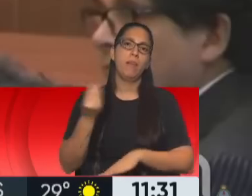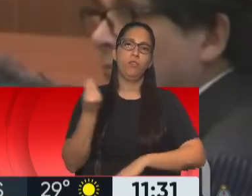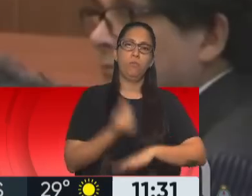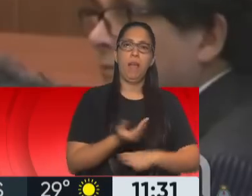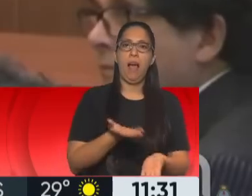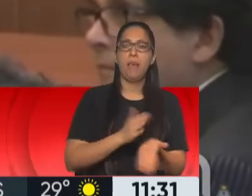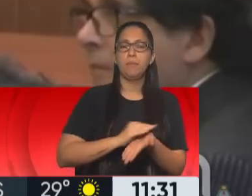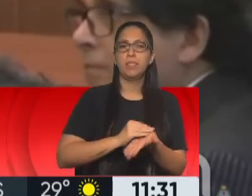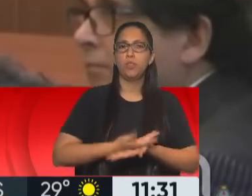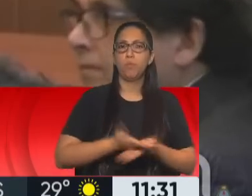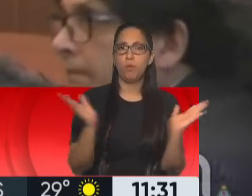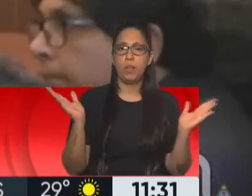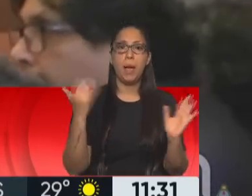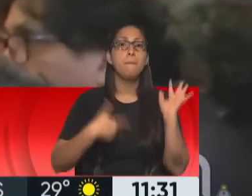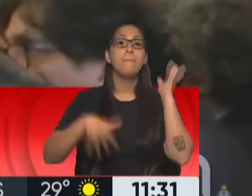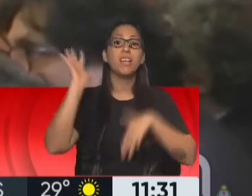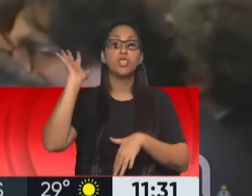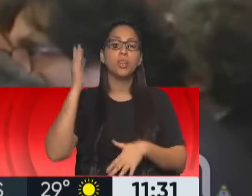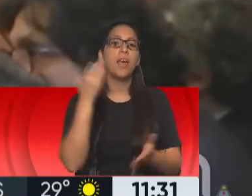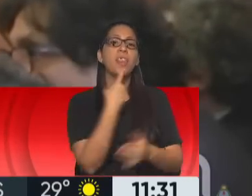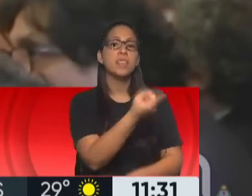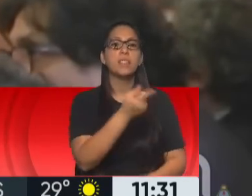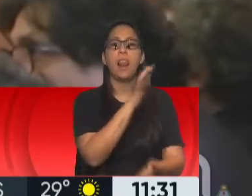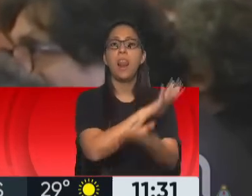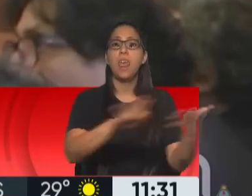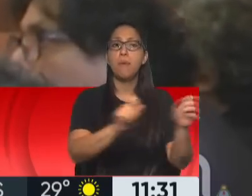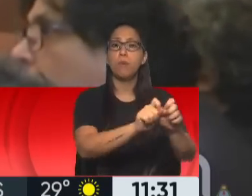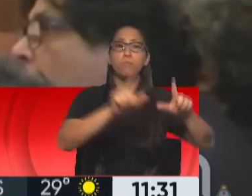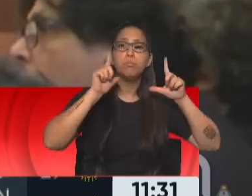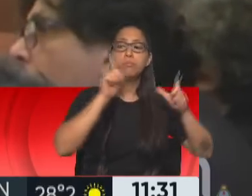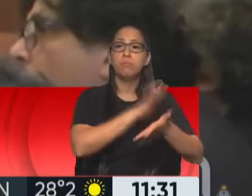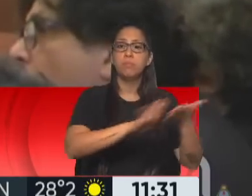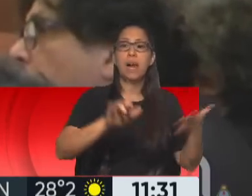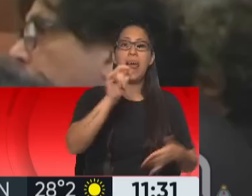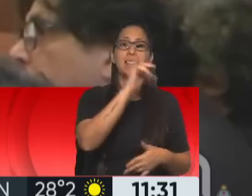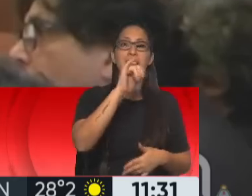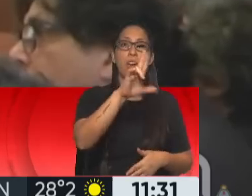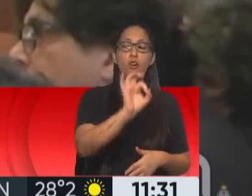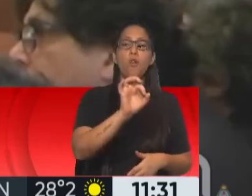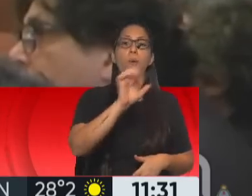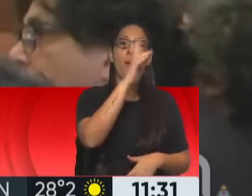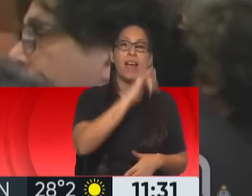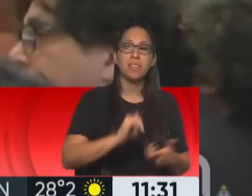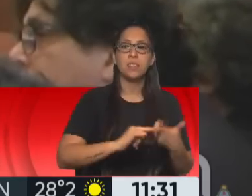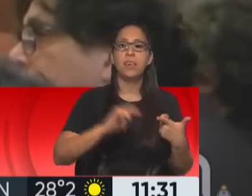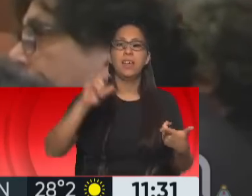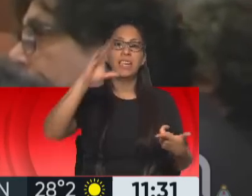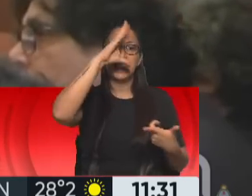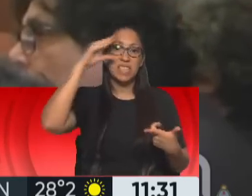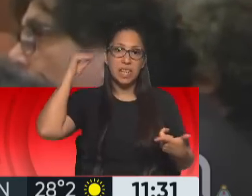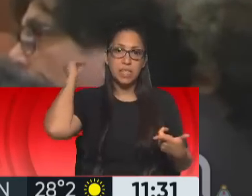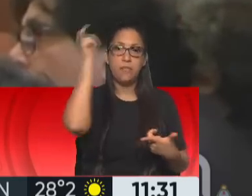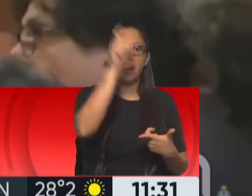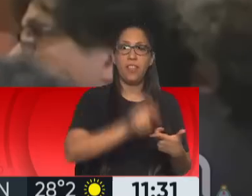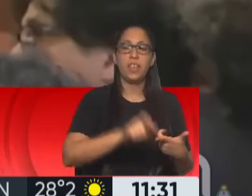Por mayoría, absolver a Lázaro Antonio Báez, Cristina Elizabeth Fernández